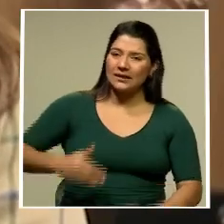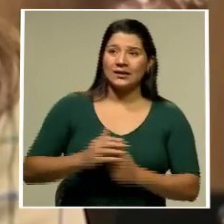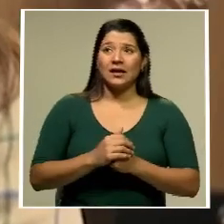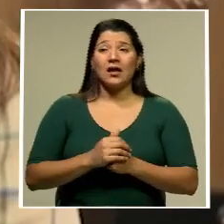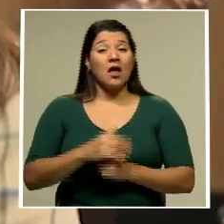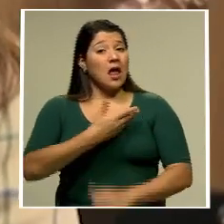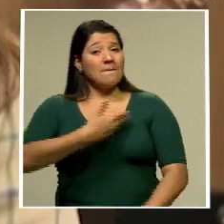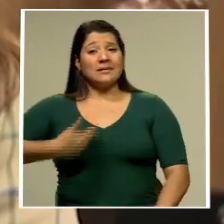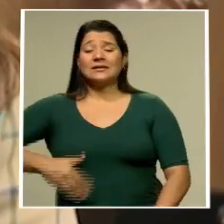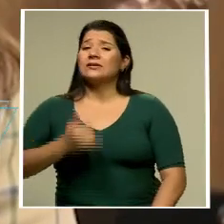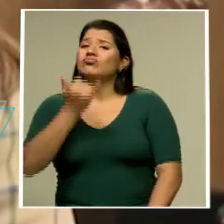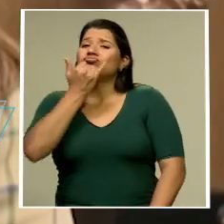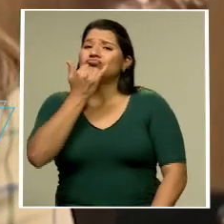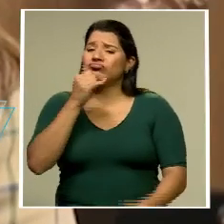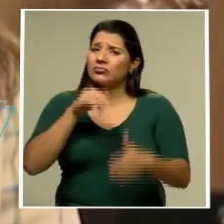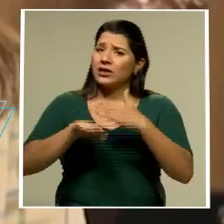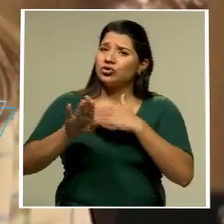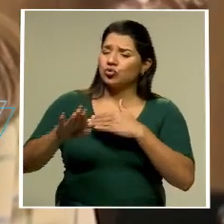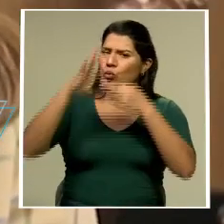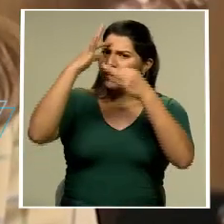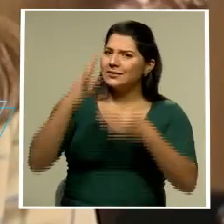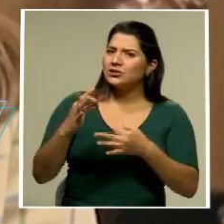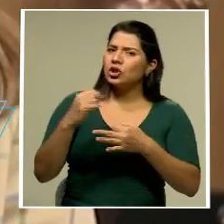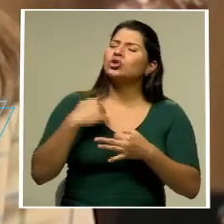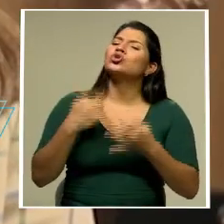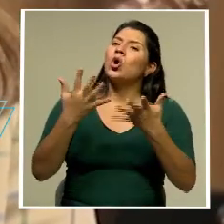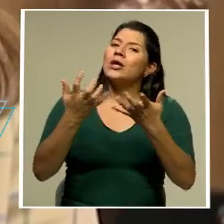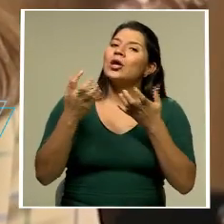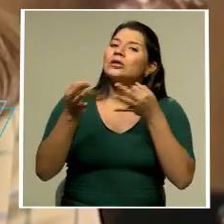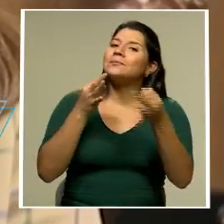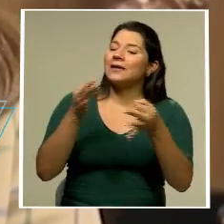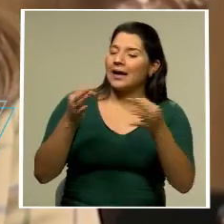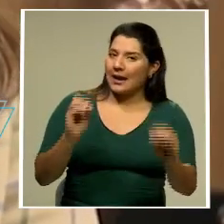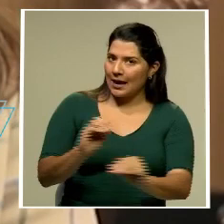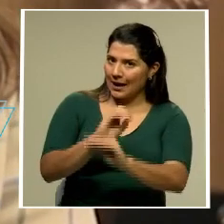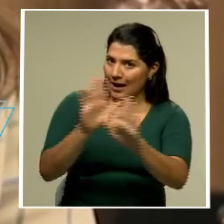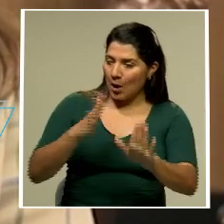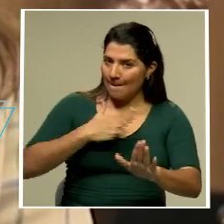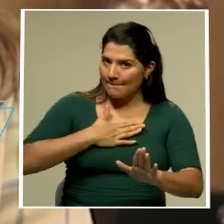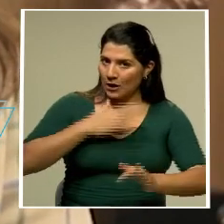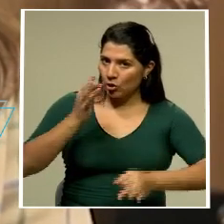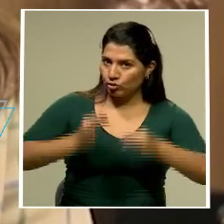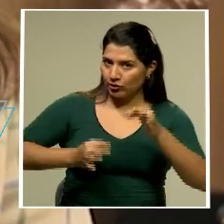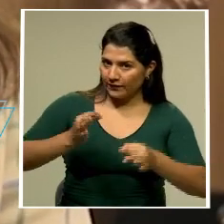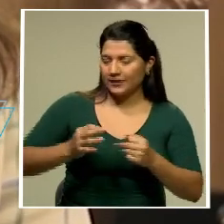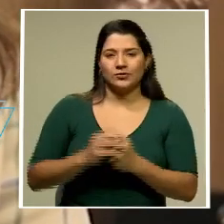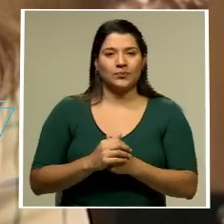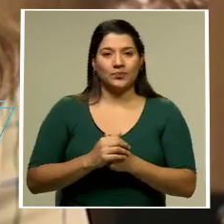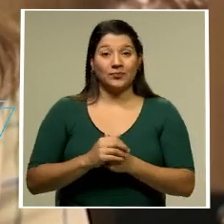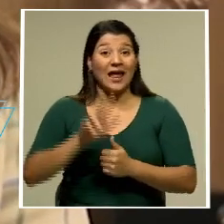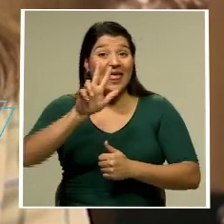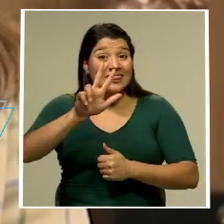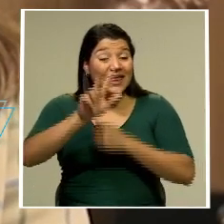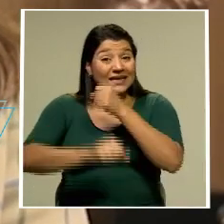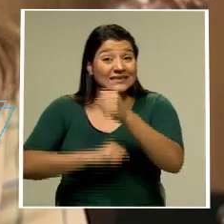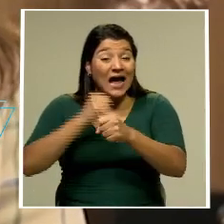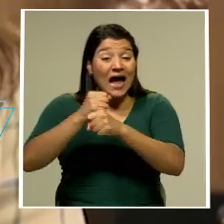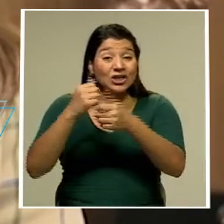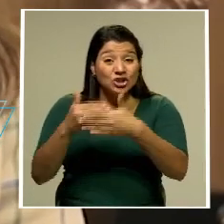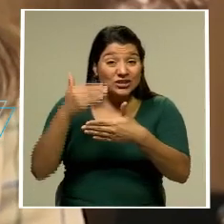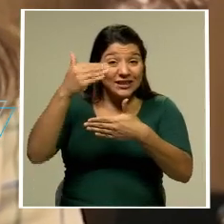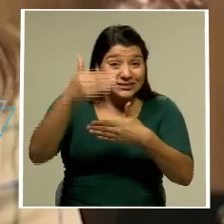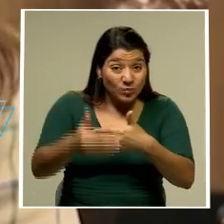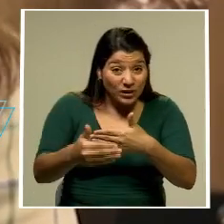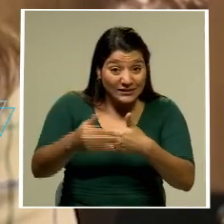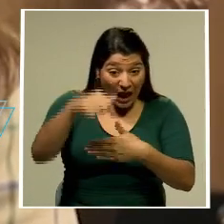decisión y quiero ser muy clara en el siguiente argumento. 3 años después, esta Asamblea